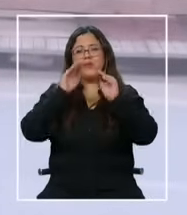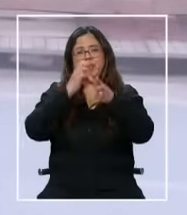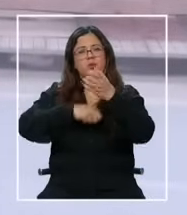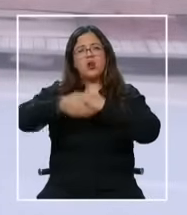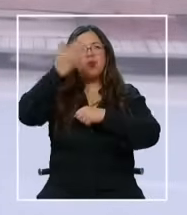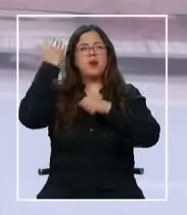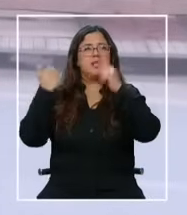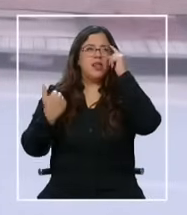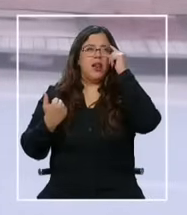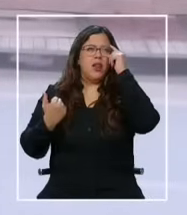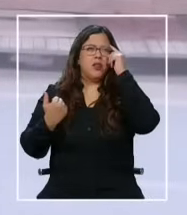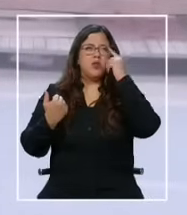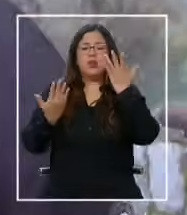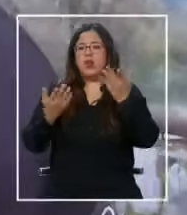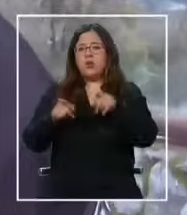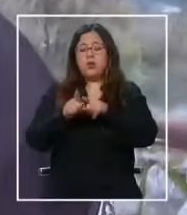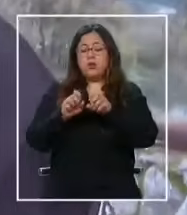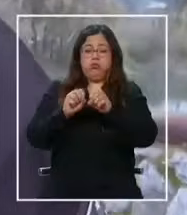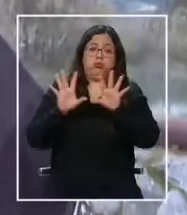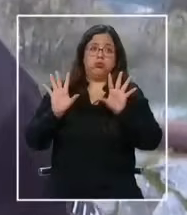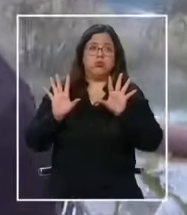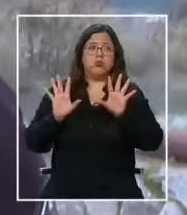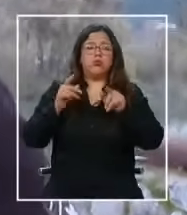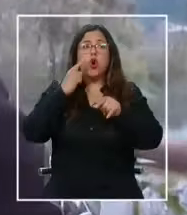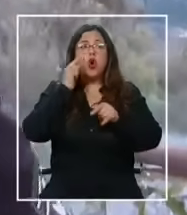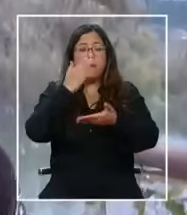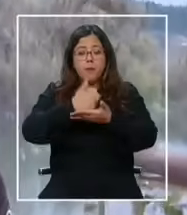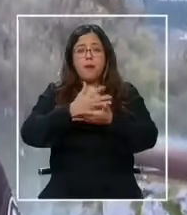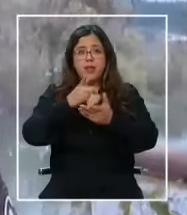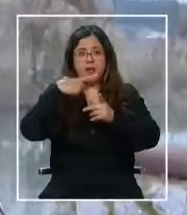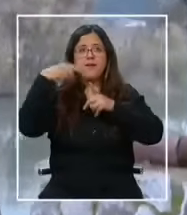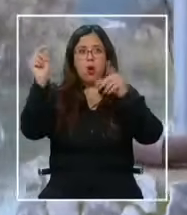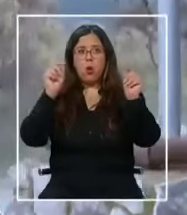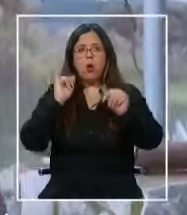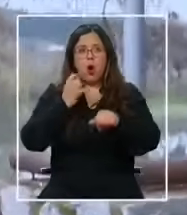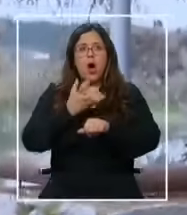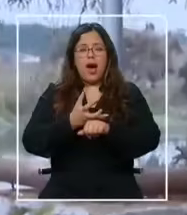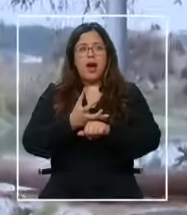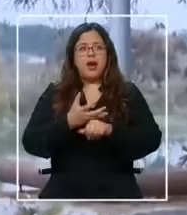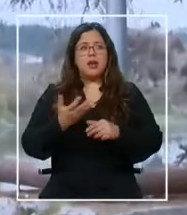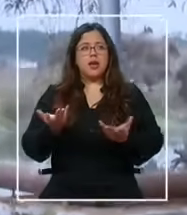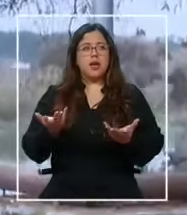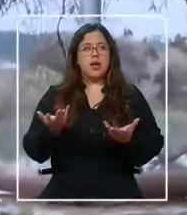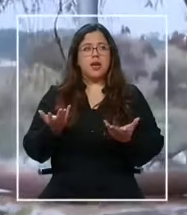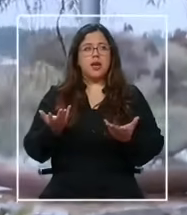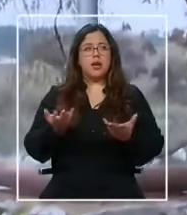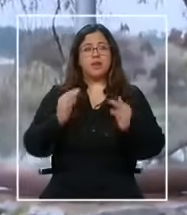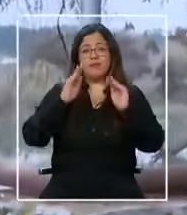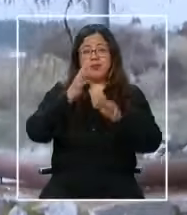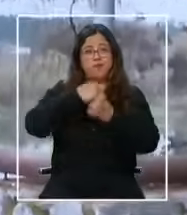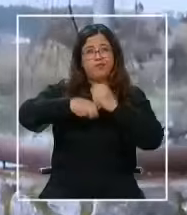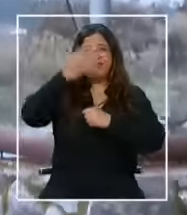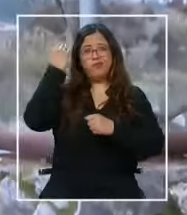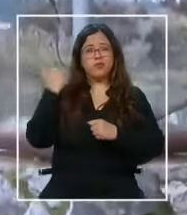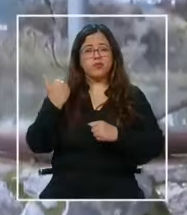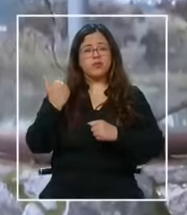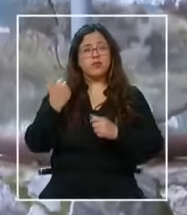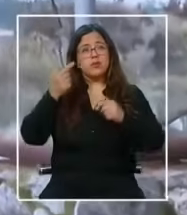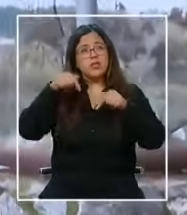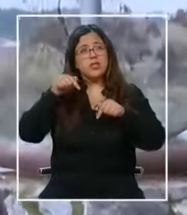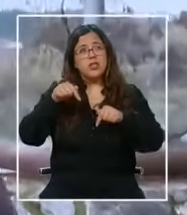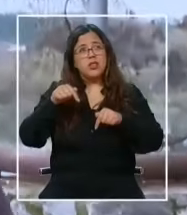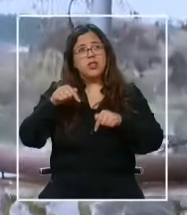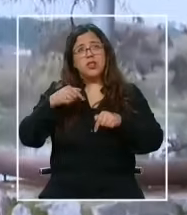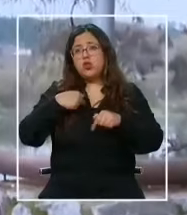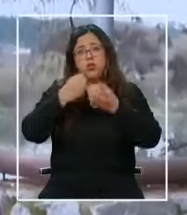año pasado de forma imprevista que tenemos un plan de evacuación nosotros con con con lo que nos pasó fue fue